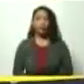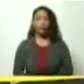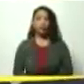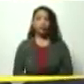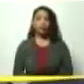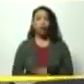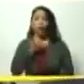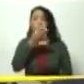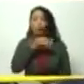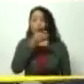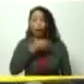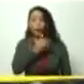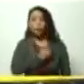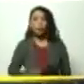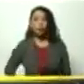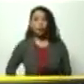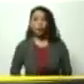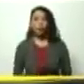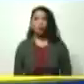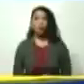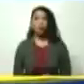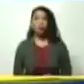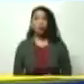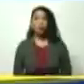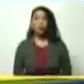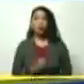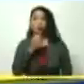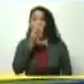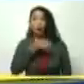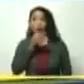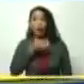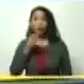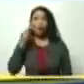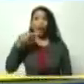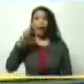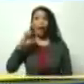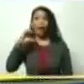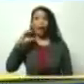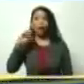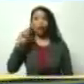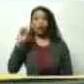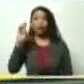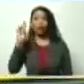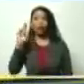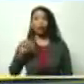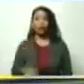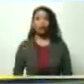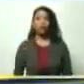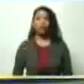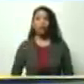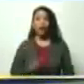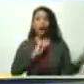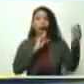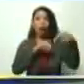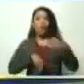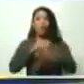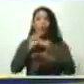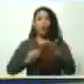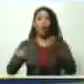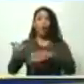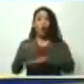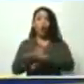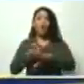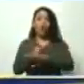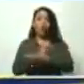Buenas tardes presidente Buenas tardes Héctor Sí el acuerdo firmado entre el gobierno y la plataforma